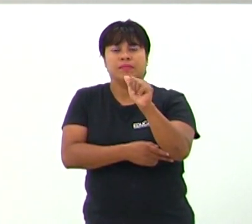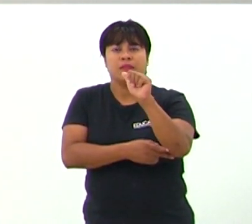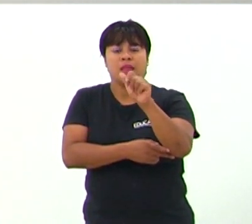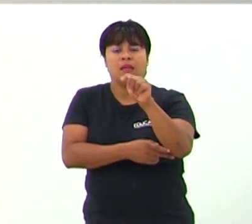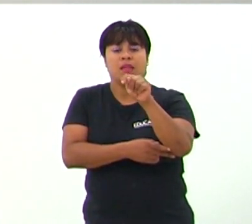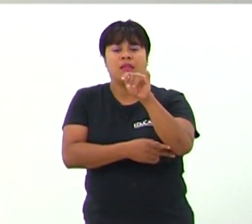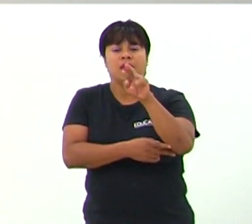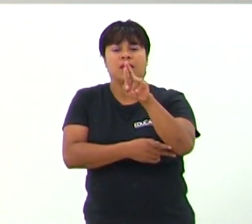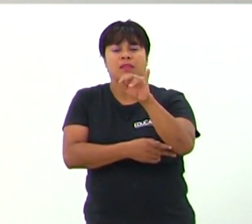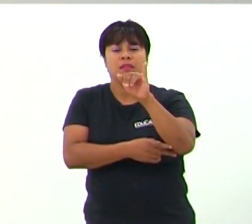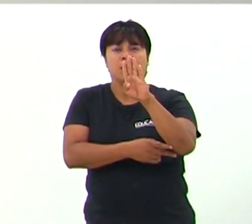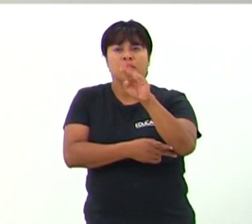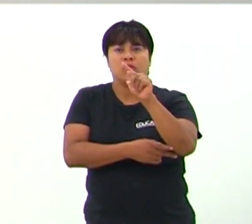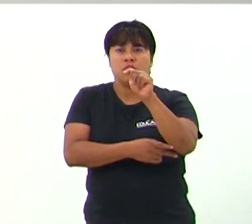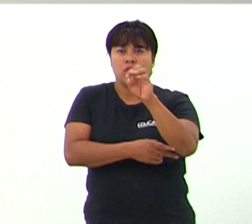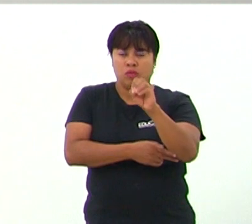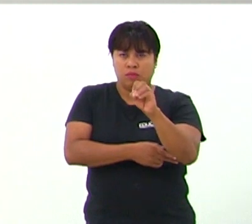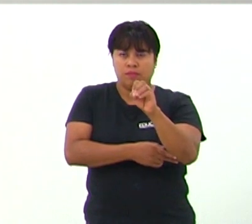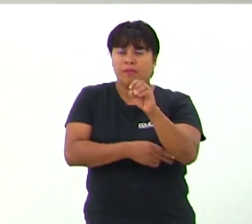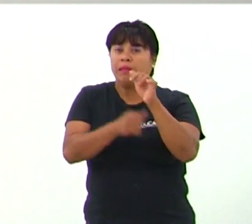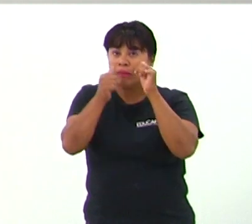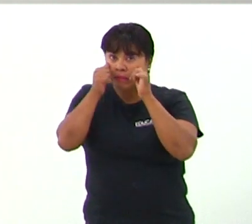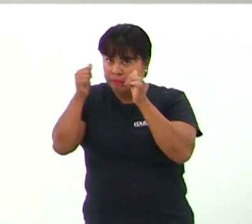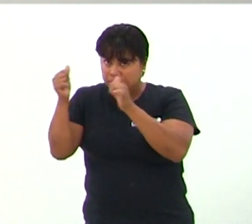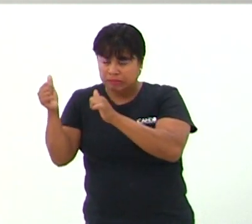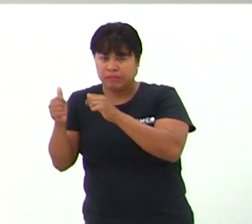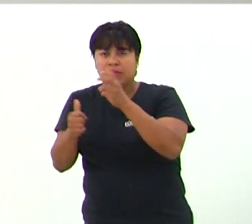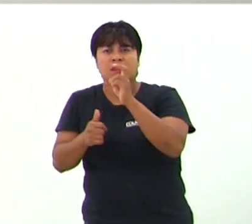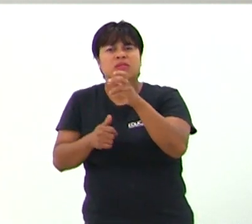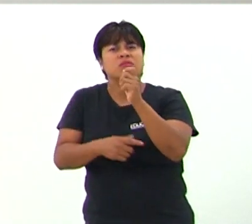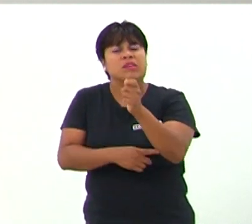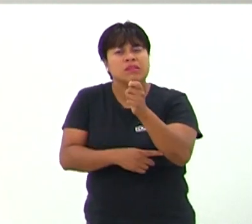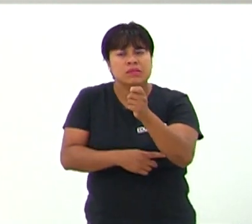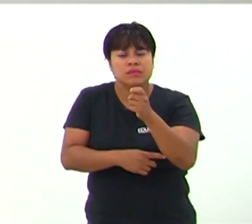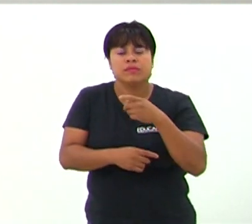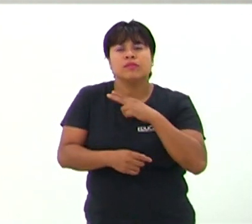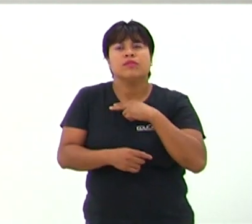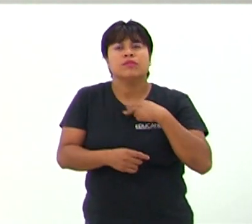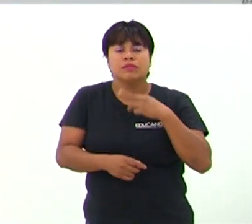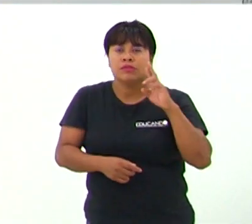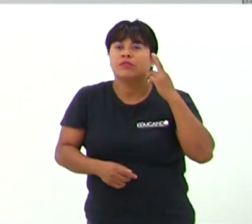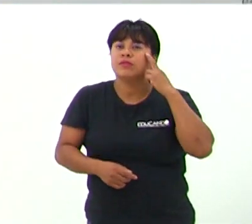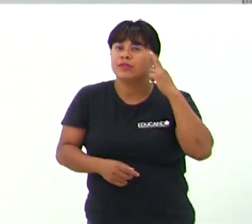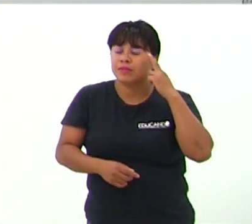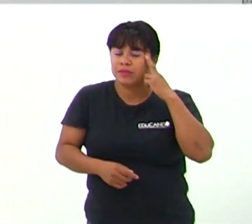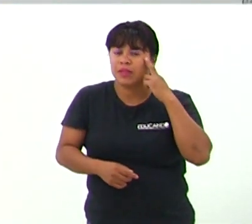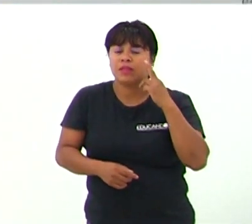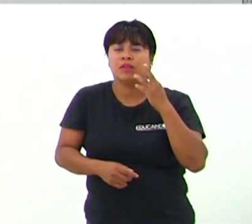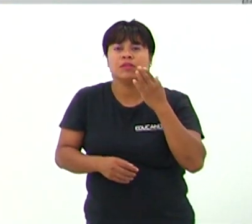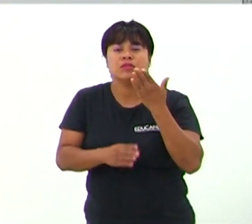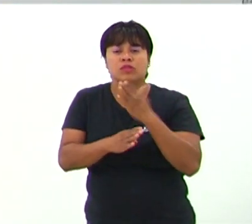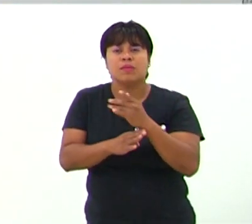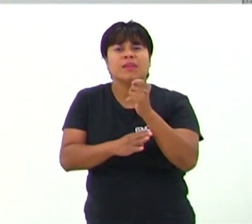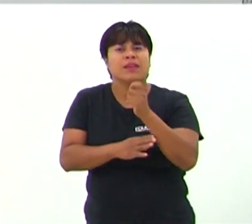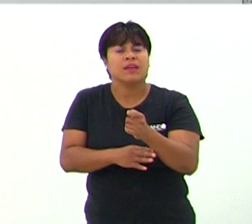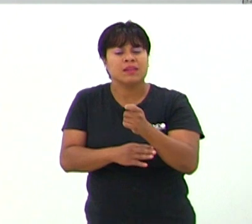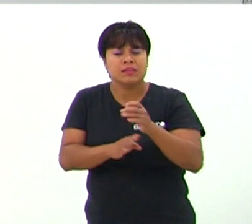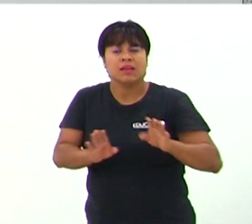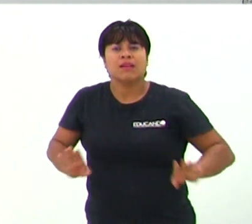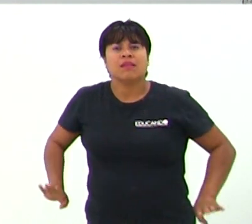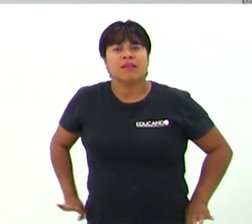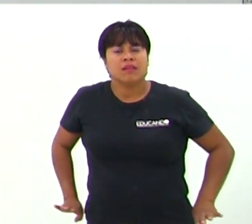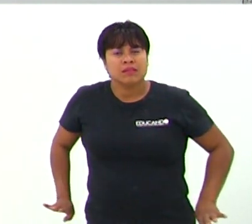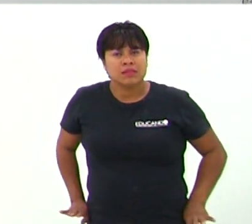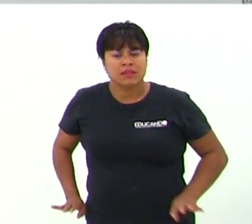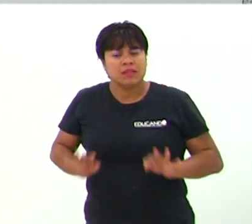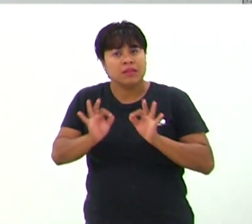atributo. Mucha atención con esto porque estamos recordando la función y la